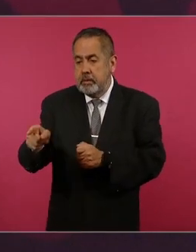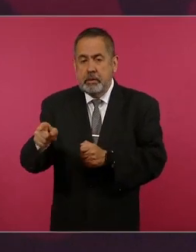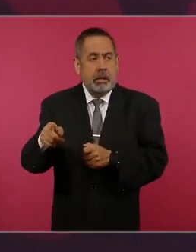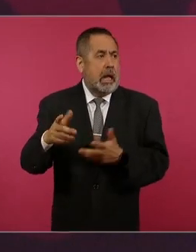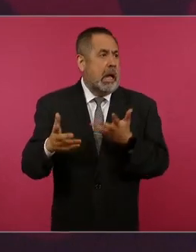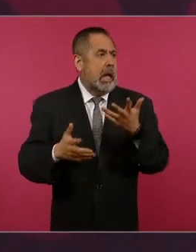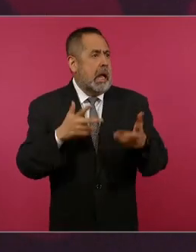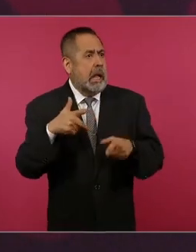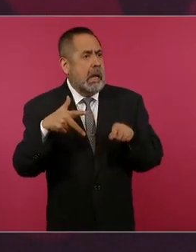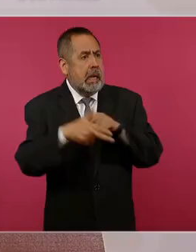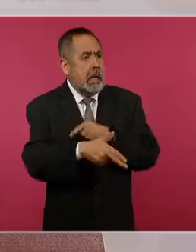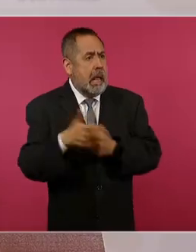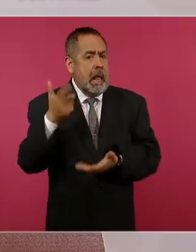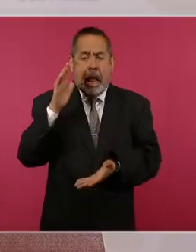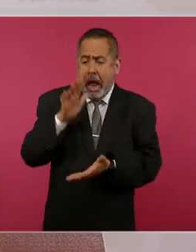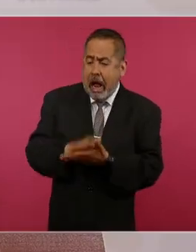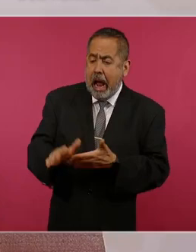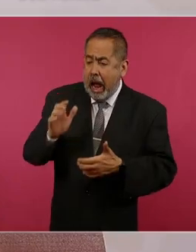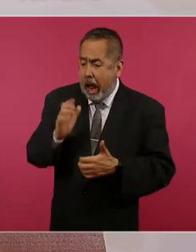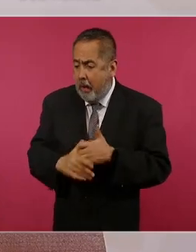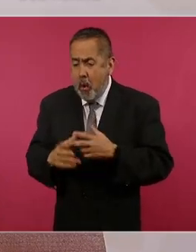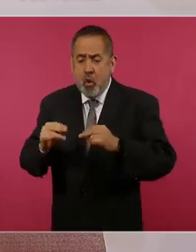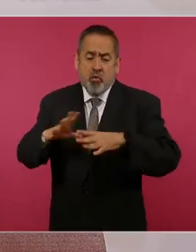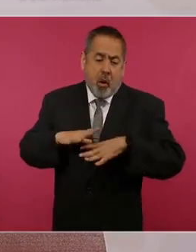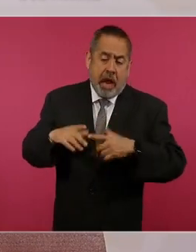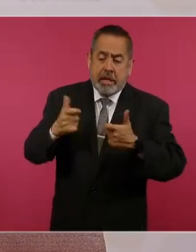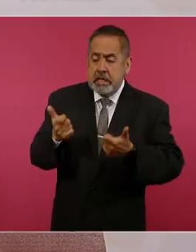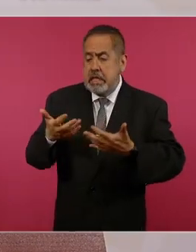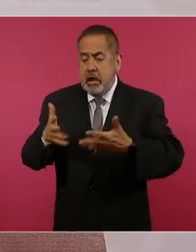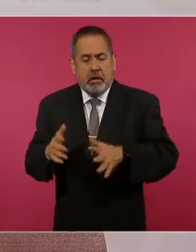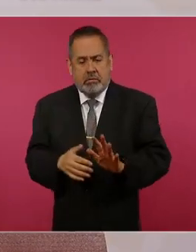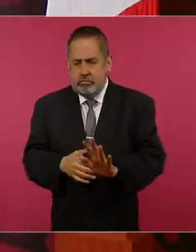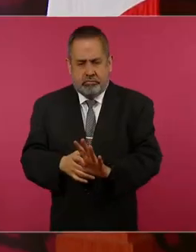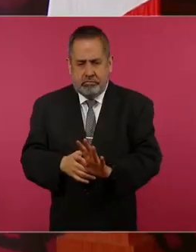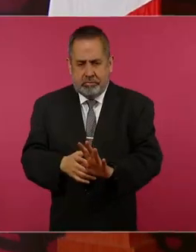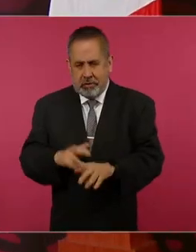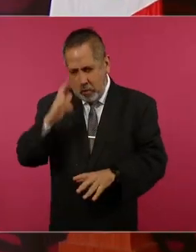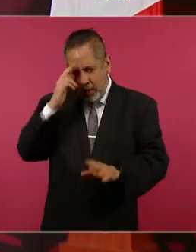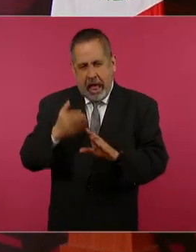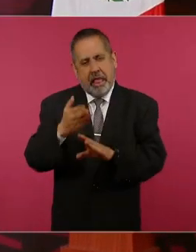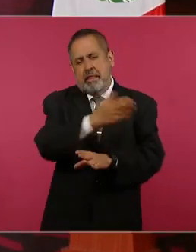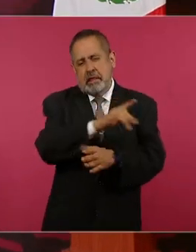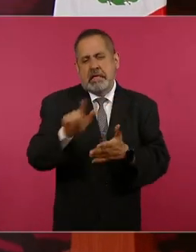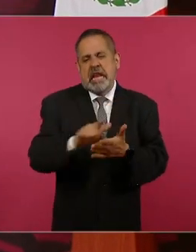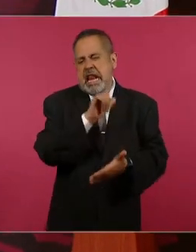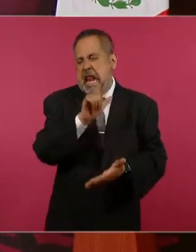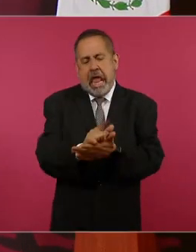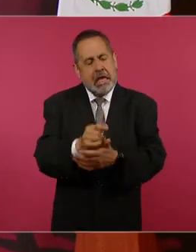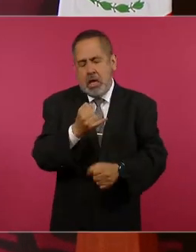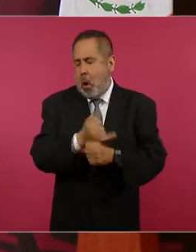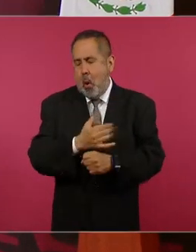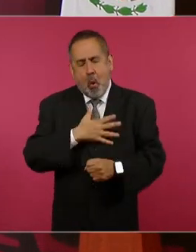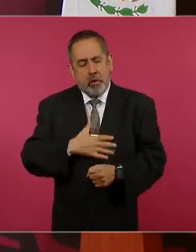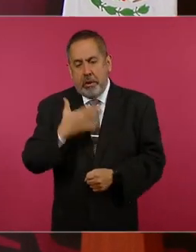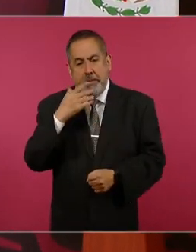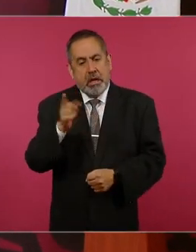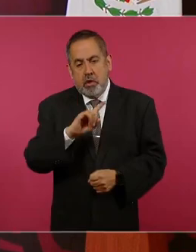vean afectados por estas leyes injustas que aprobaron